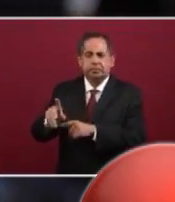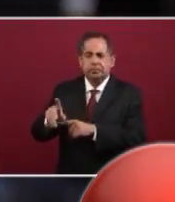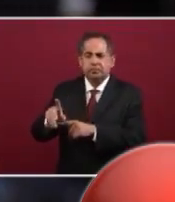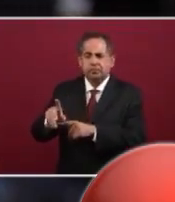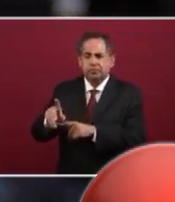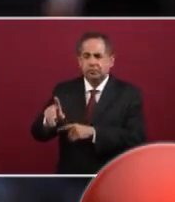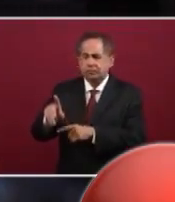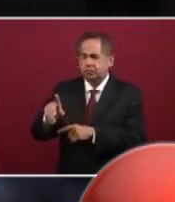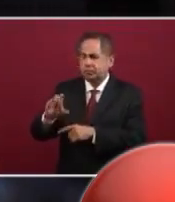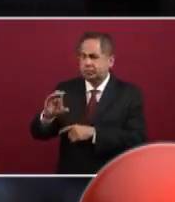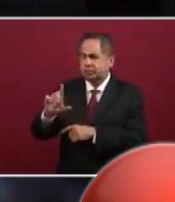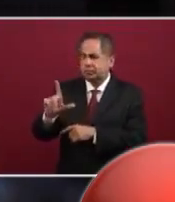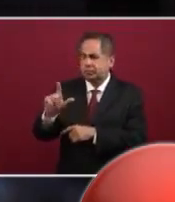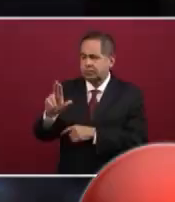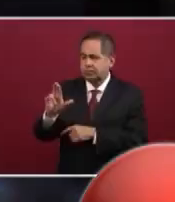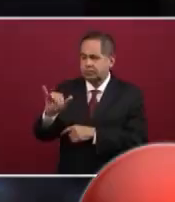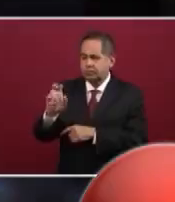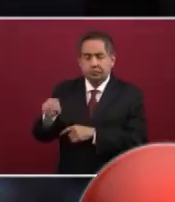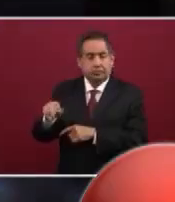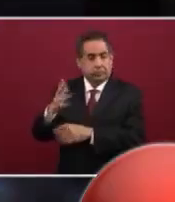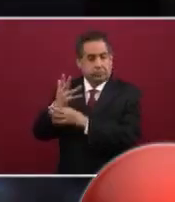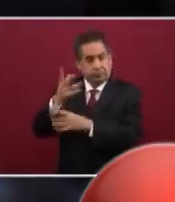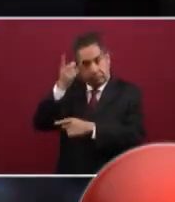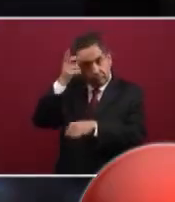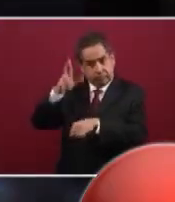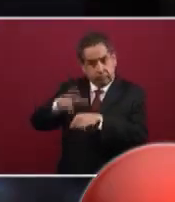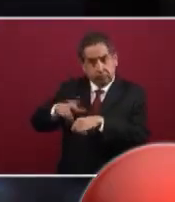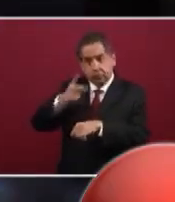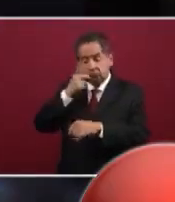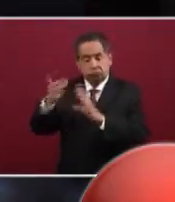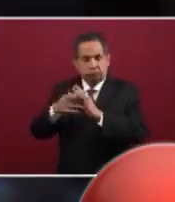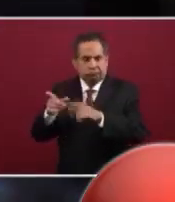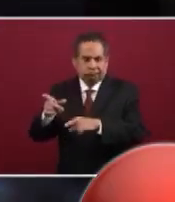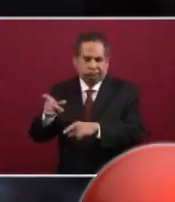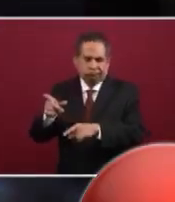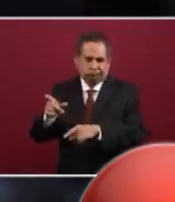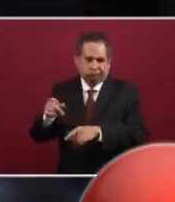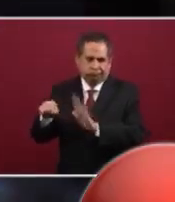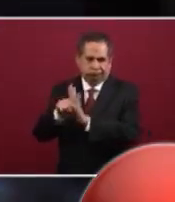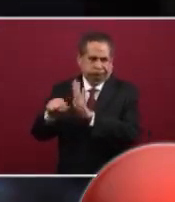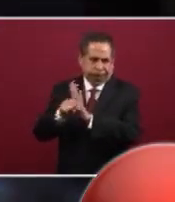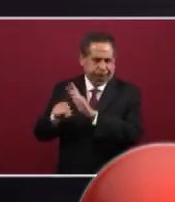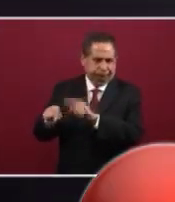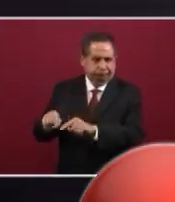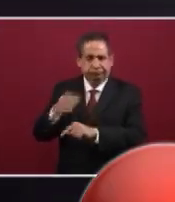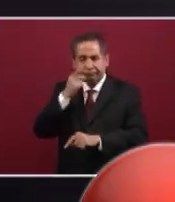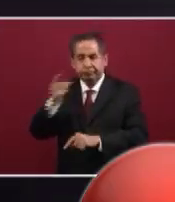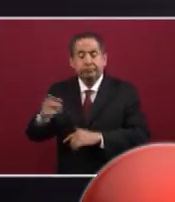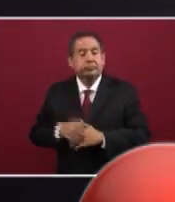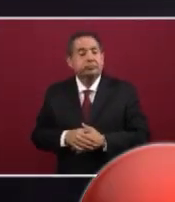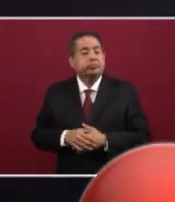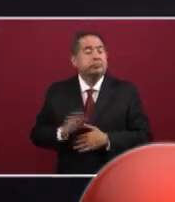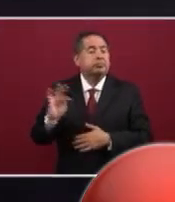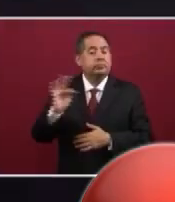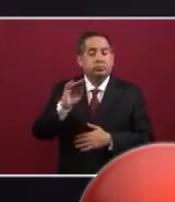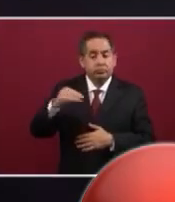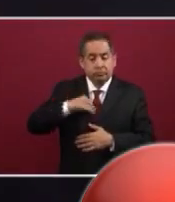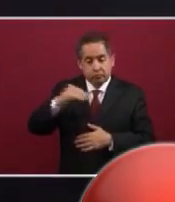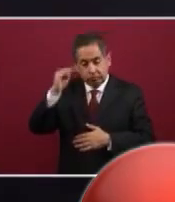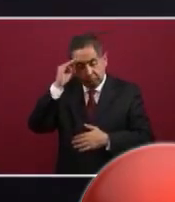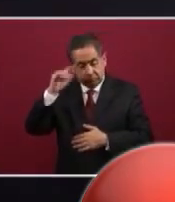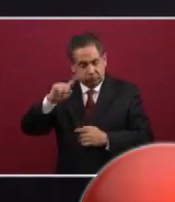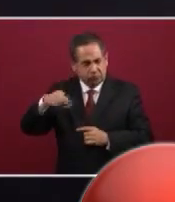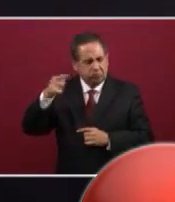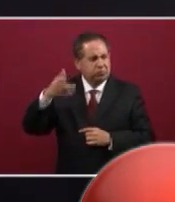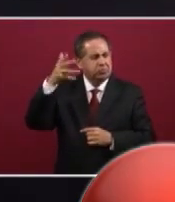dueño del diario El Clarín, decía de manera peyorativa que si él pensaba algún día ser presidente,